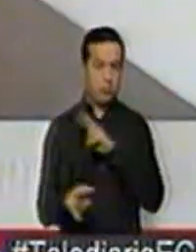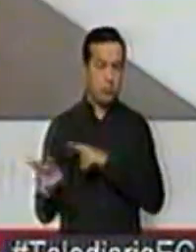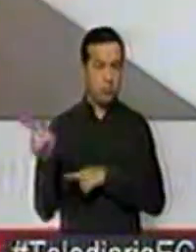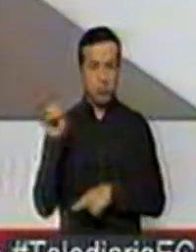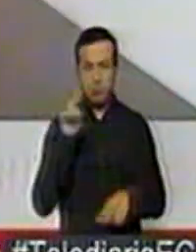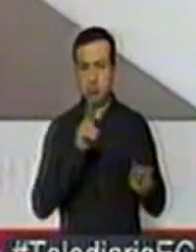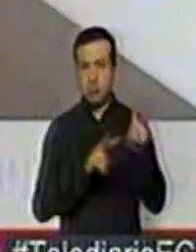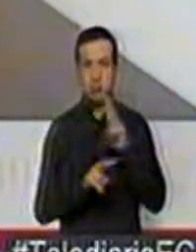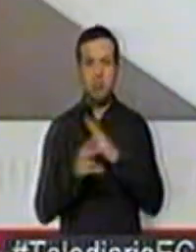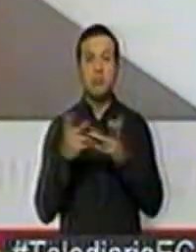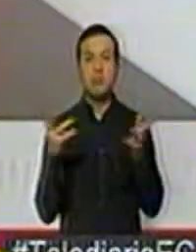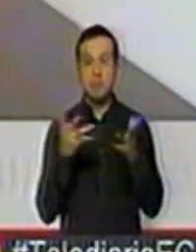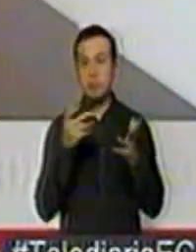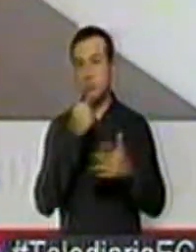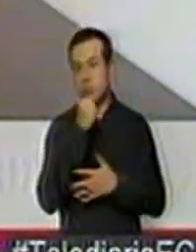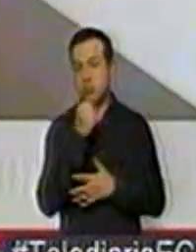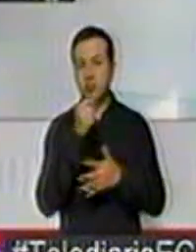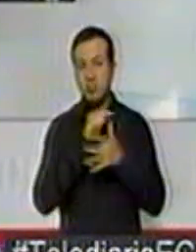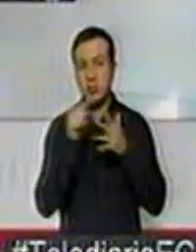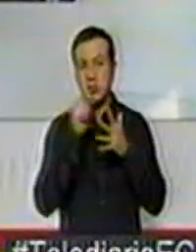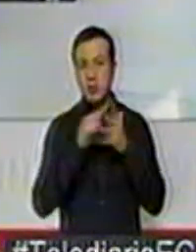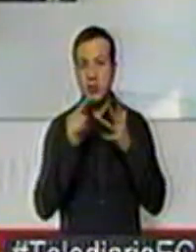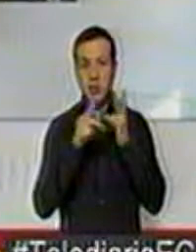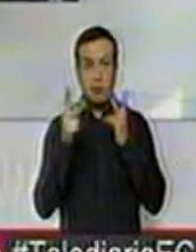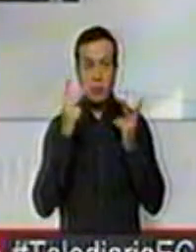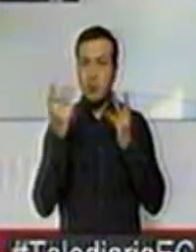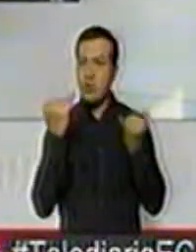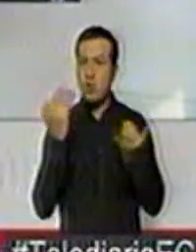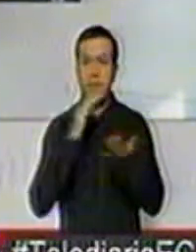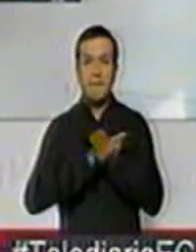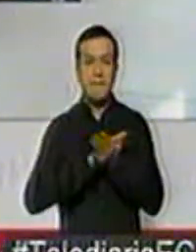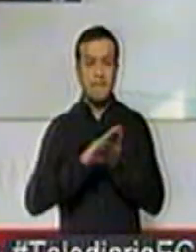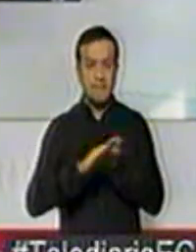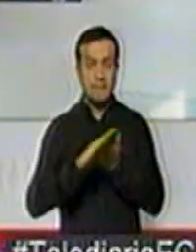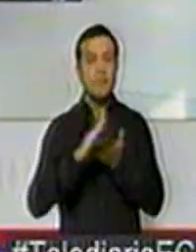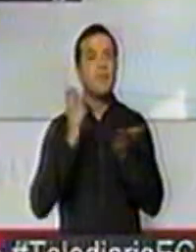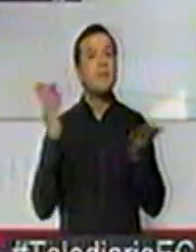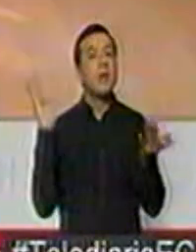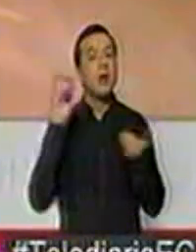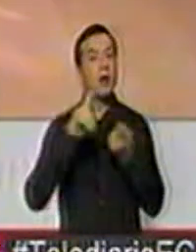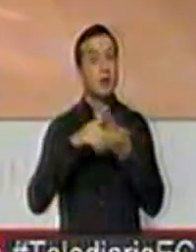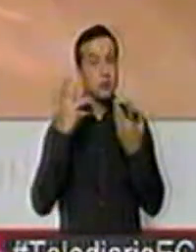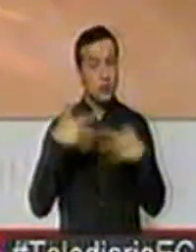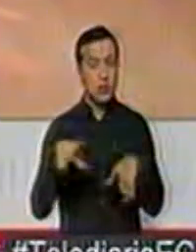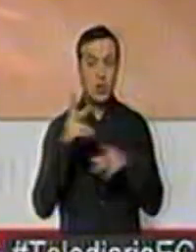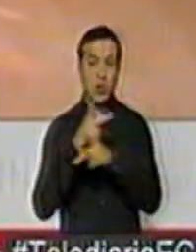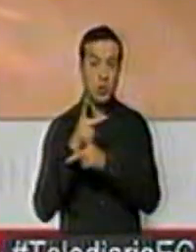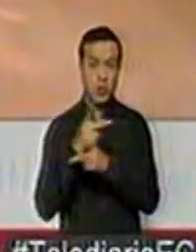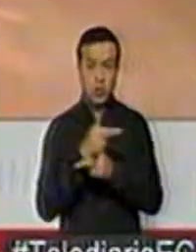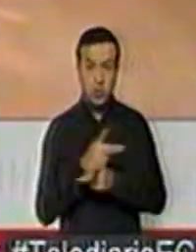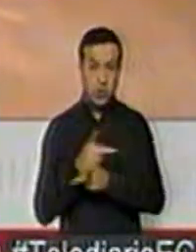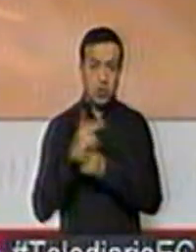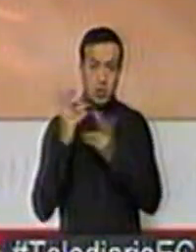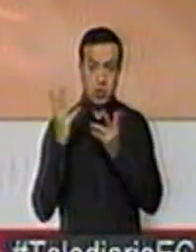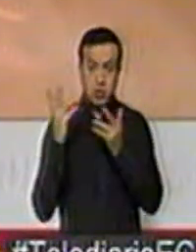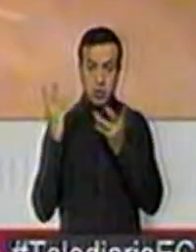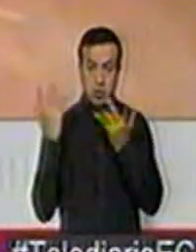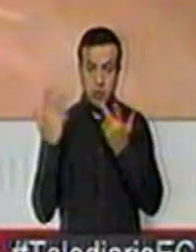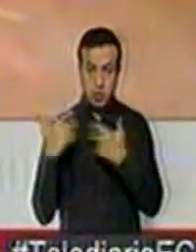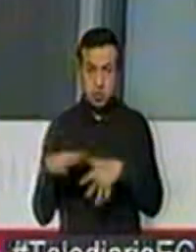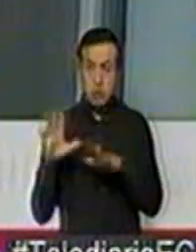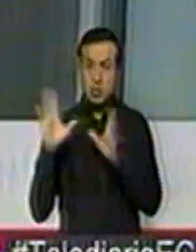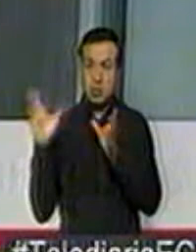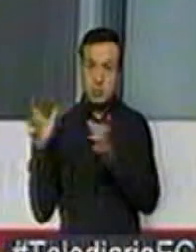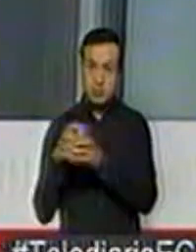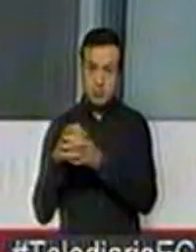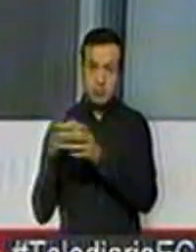de comunicación, prensa, radio y televisión, lucen vacías. Pero eso será solo hasta que el Consejo de Regulación, Desarrollo y Promoción de la Información